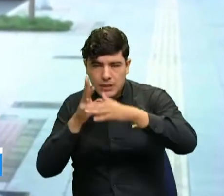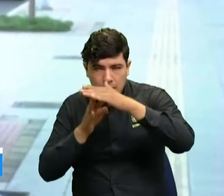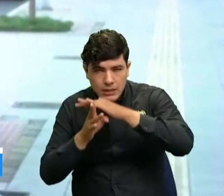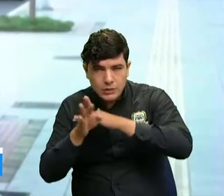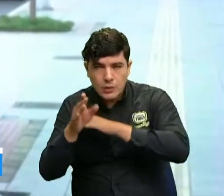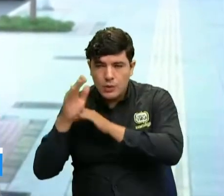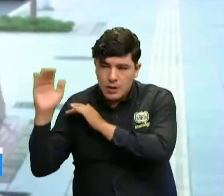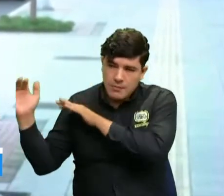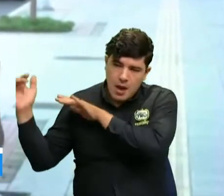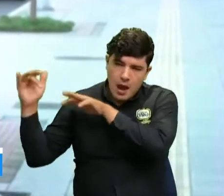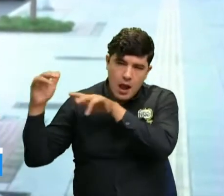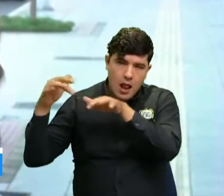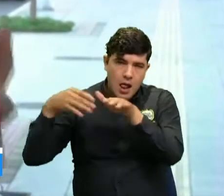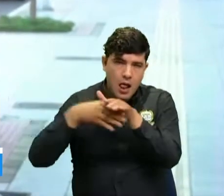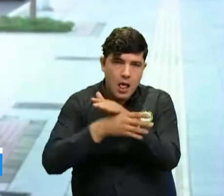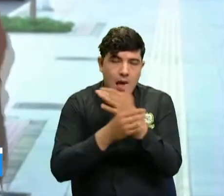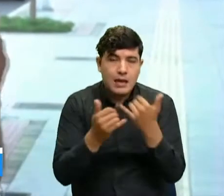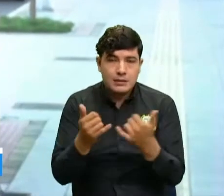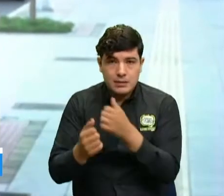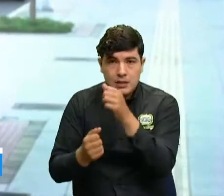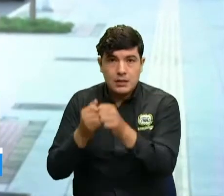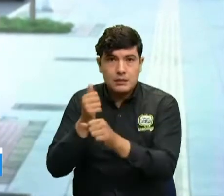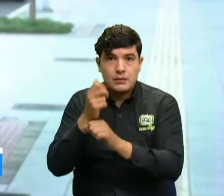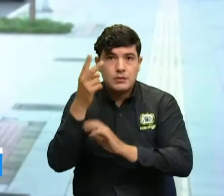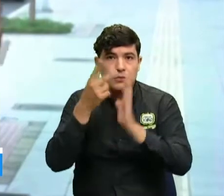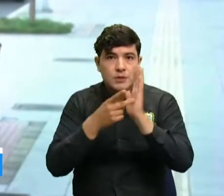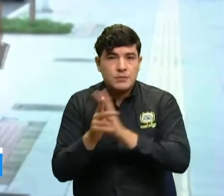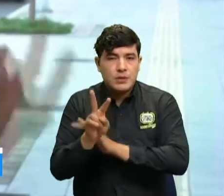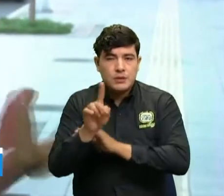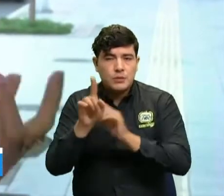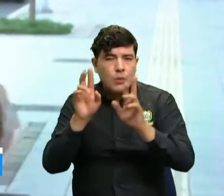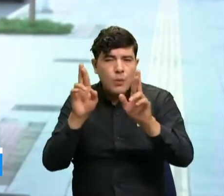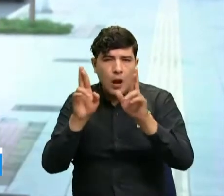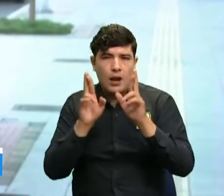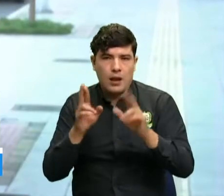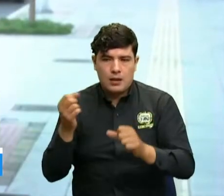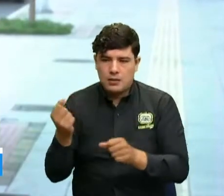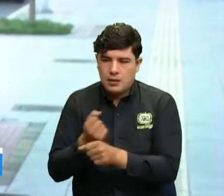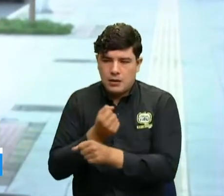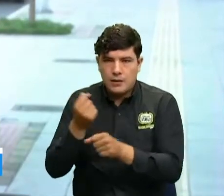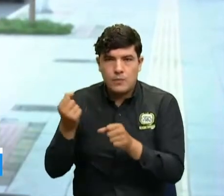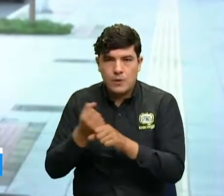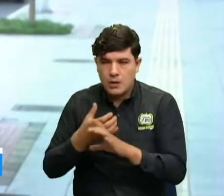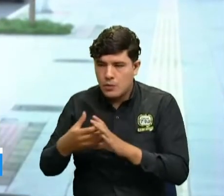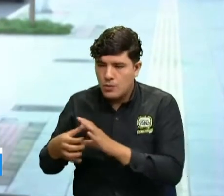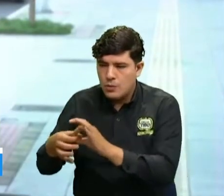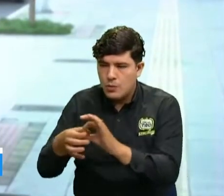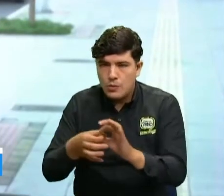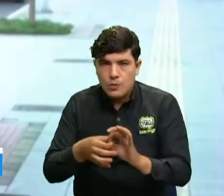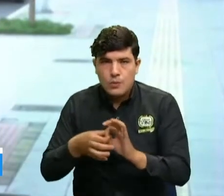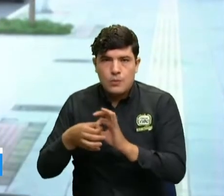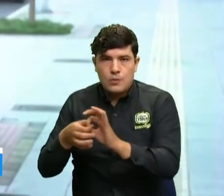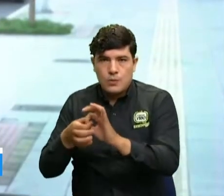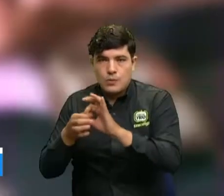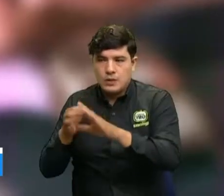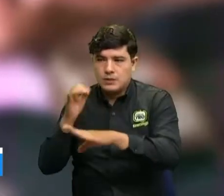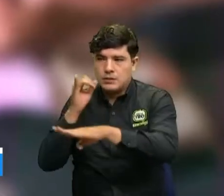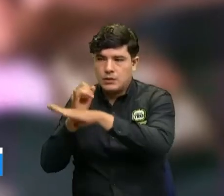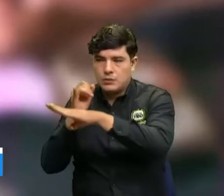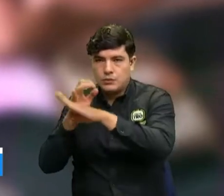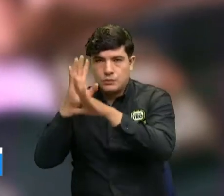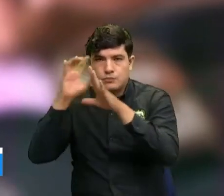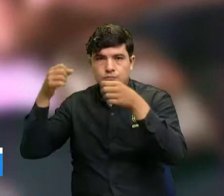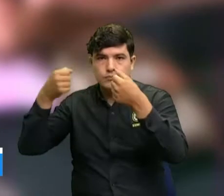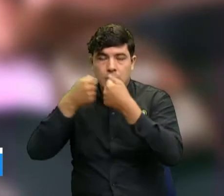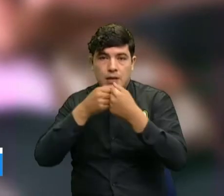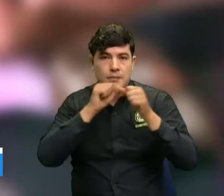territorio. Para este 2021 esperamos poder trabajar aún más en articulación con la institucionalidad. La